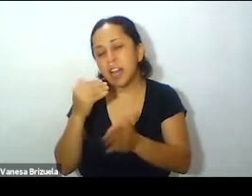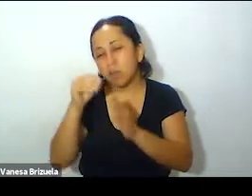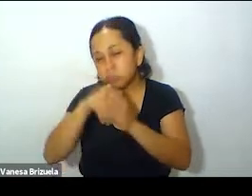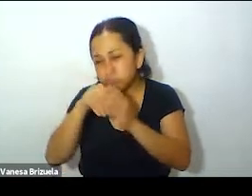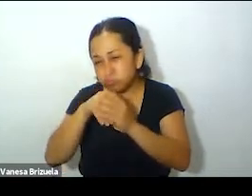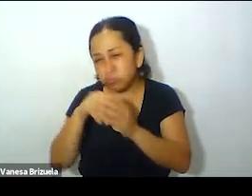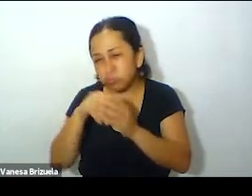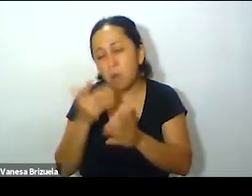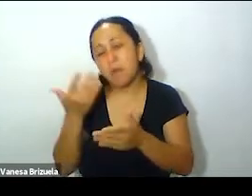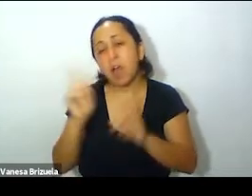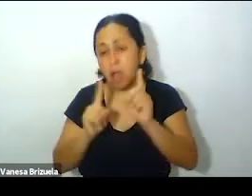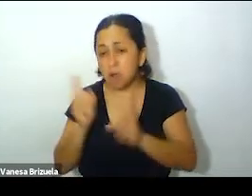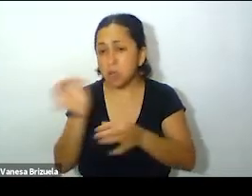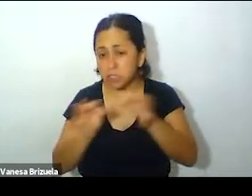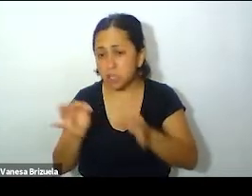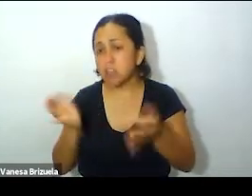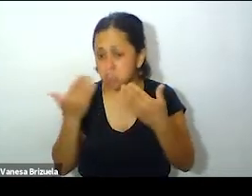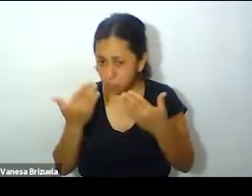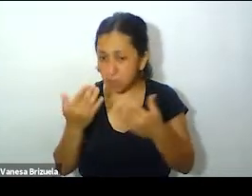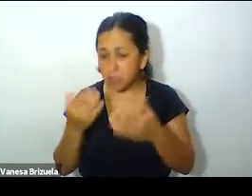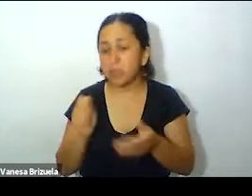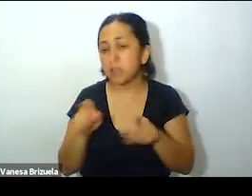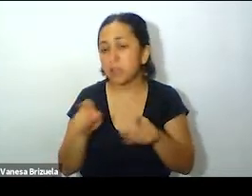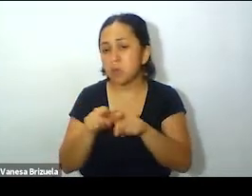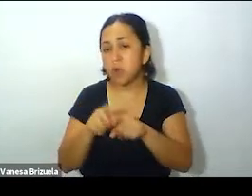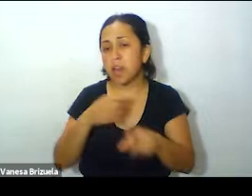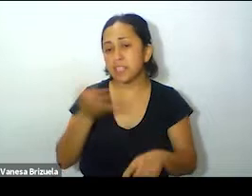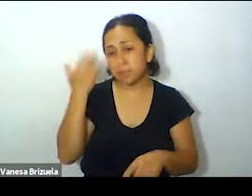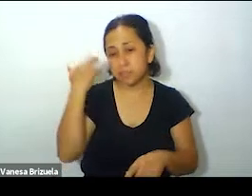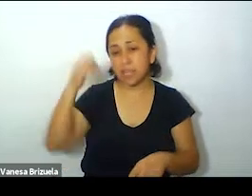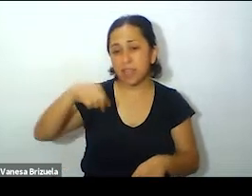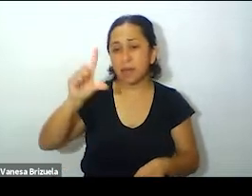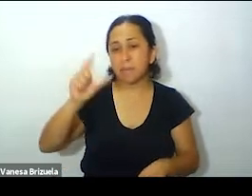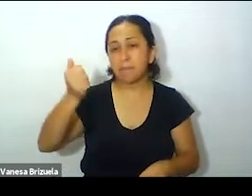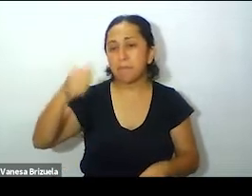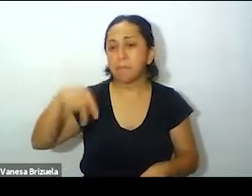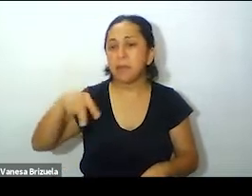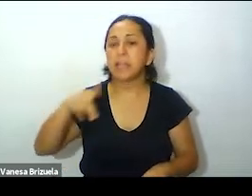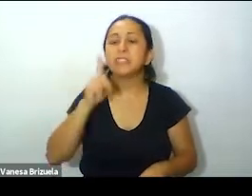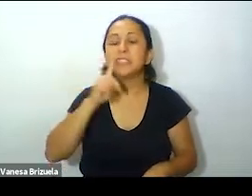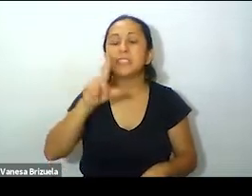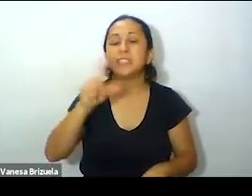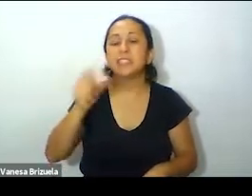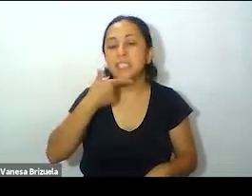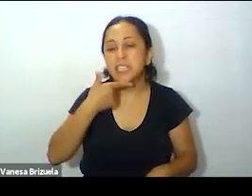despojada, pero te permite hacer algunos diseños con plantillas también, como vimos en la clase pasada.